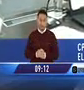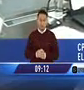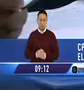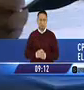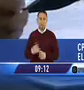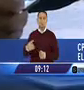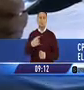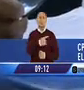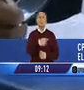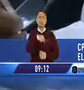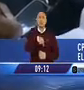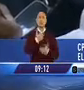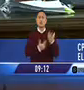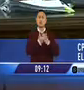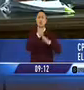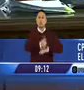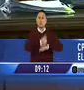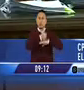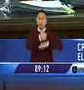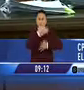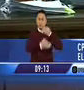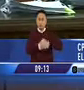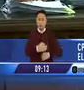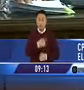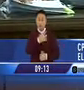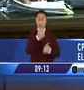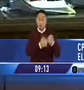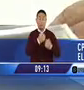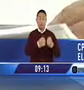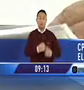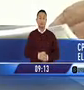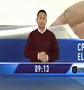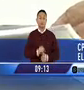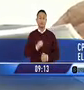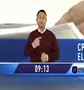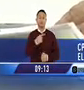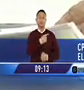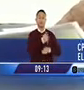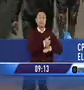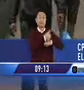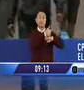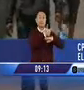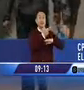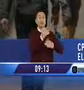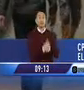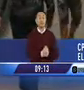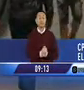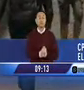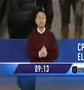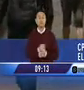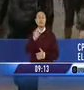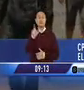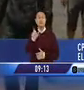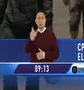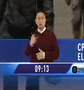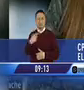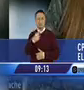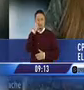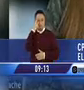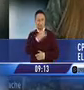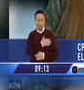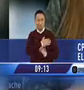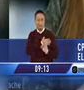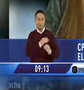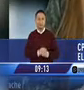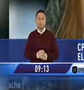aparente influencia en la designación de autoridades ha sido la principal observación que ha recibido esta institución por parte de la ciudadanía.